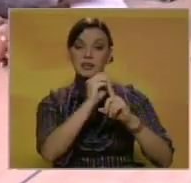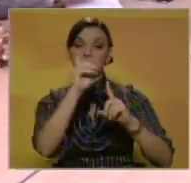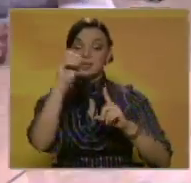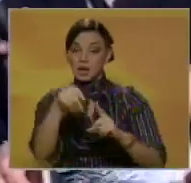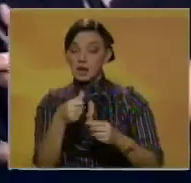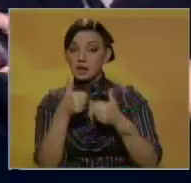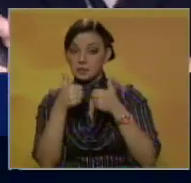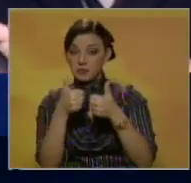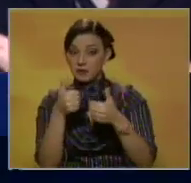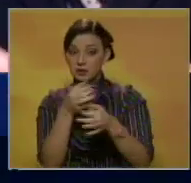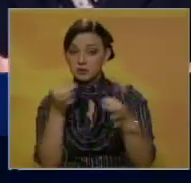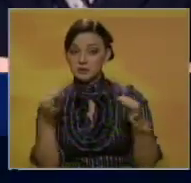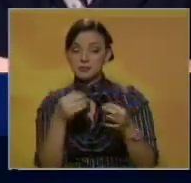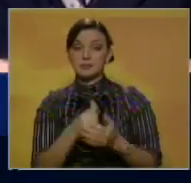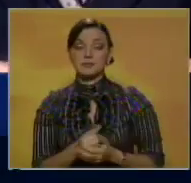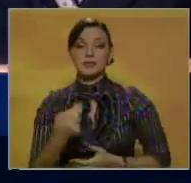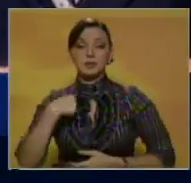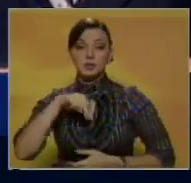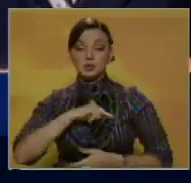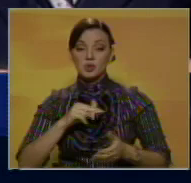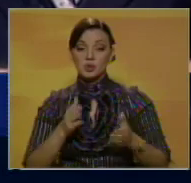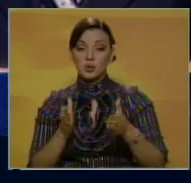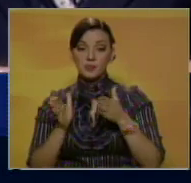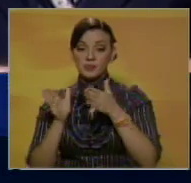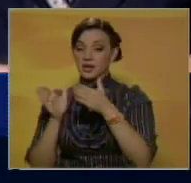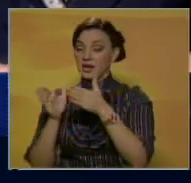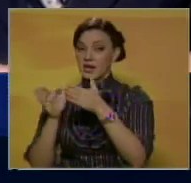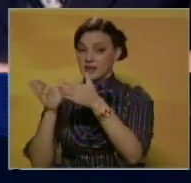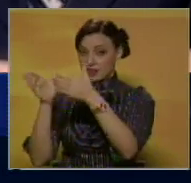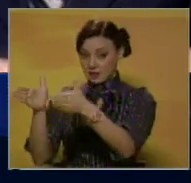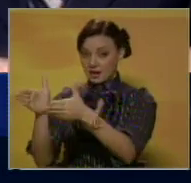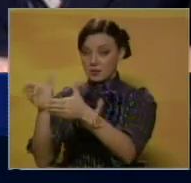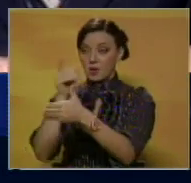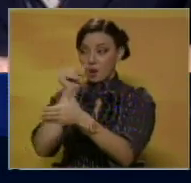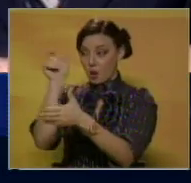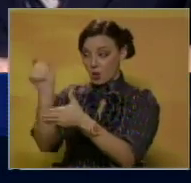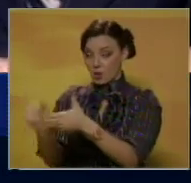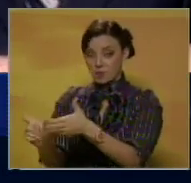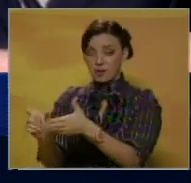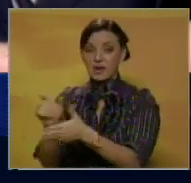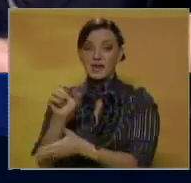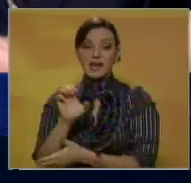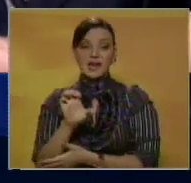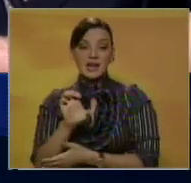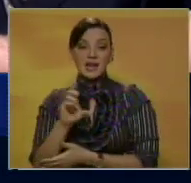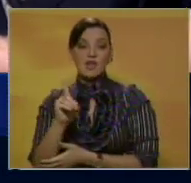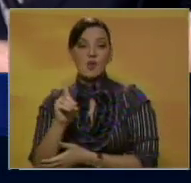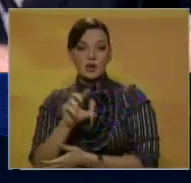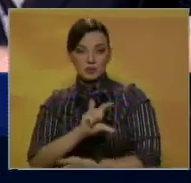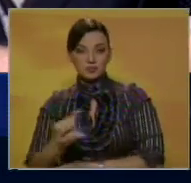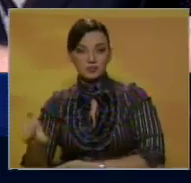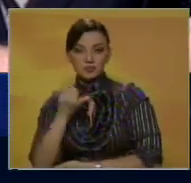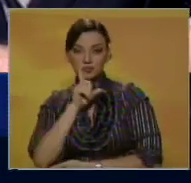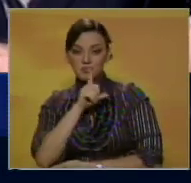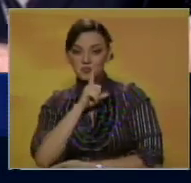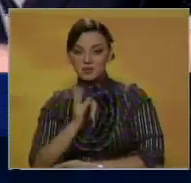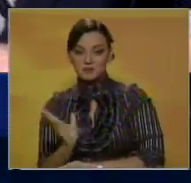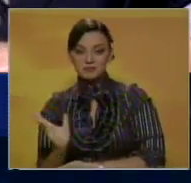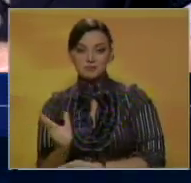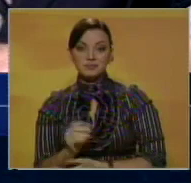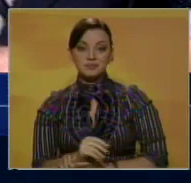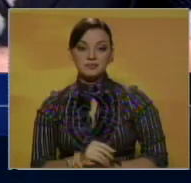vicepresidente. Hacemos este reconocimiento a Eduardo Salinas, figura ejemplar en su larga y trayectoria actividad